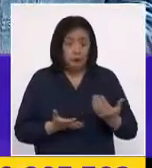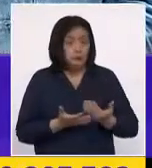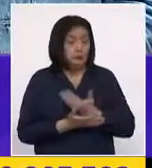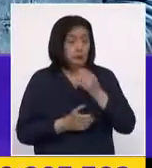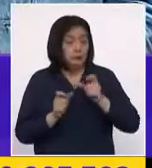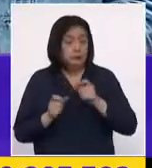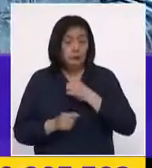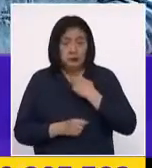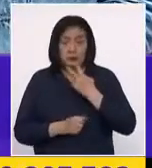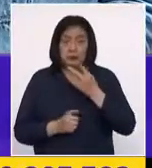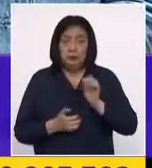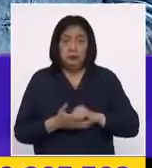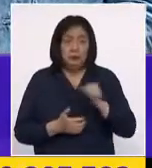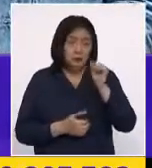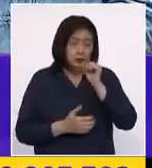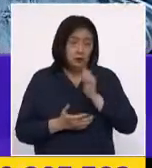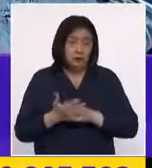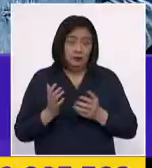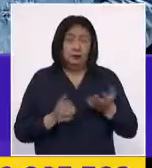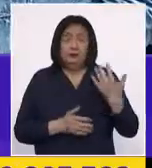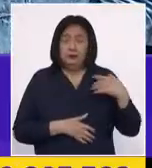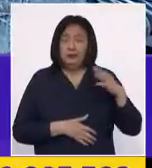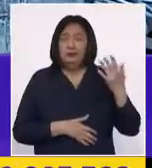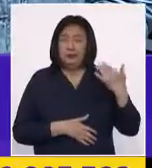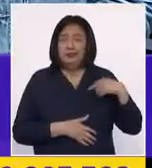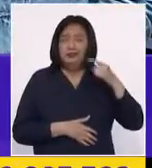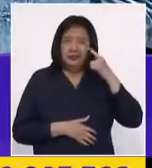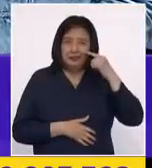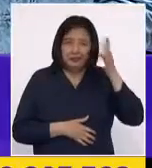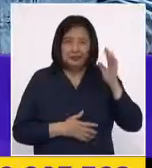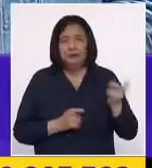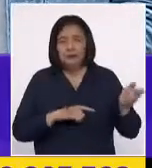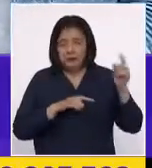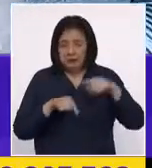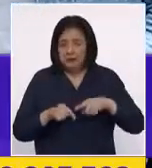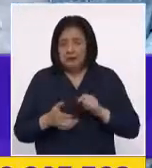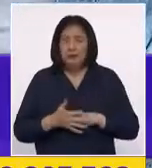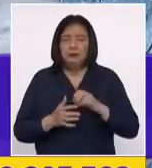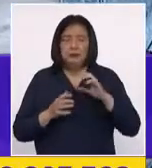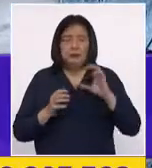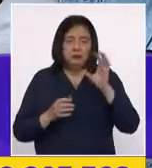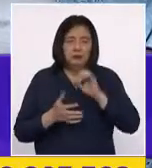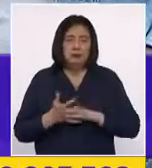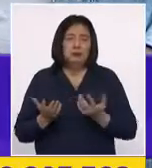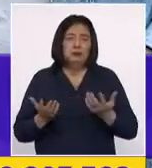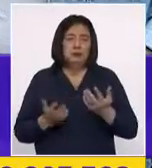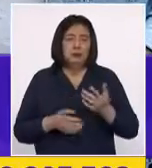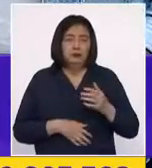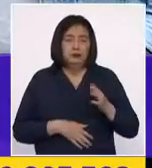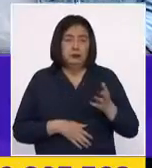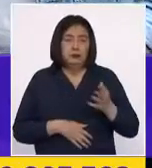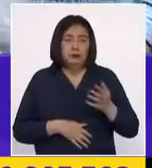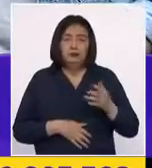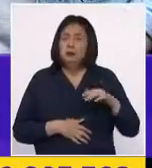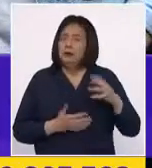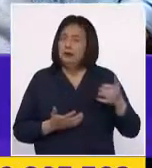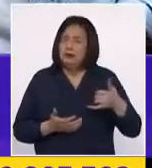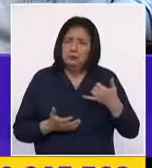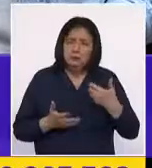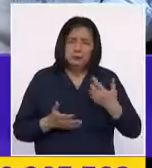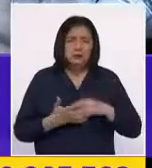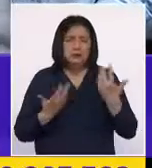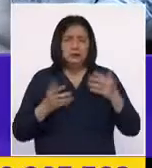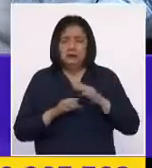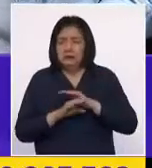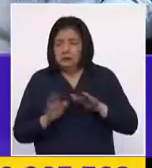voces nuevas. Cantantes de delanteras muy conocidas vienen a buscar su oportunidad. Chicos egresados de universidades, de facultades